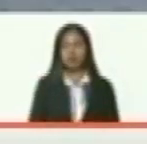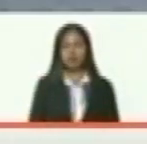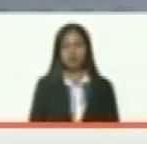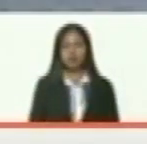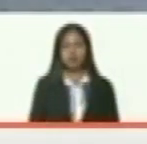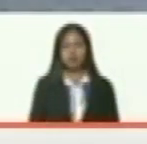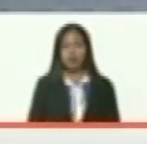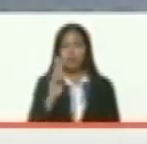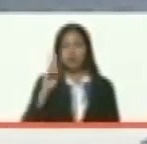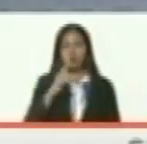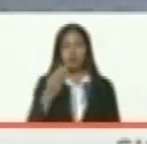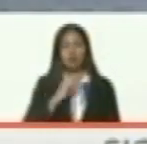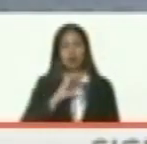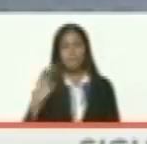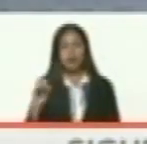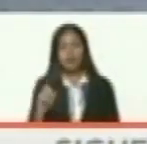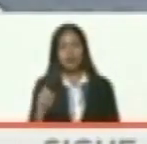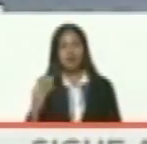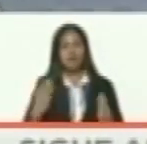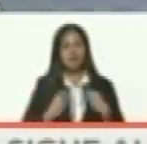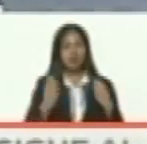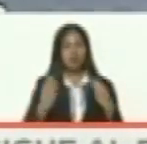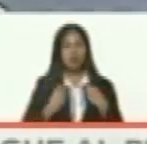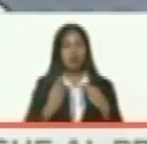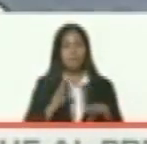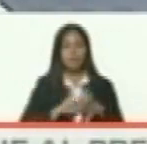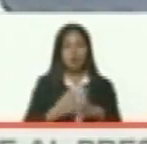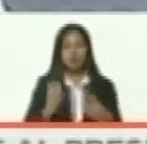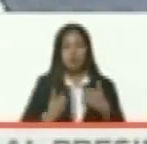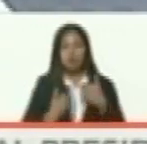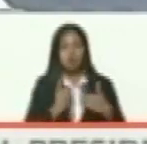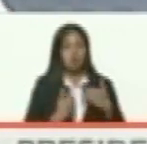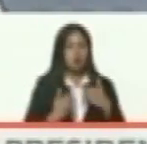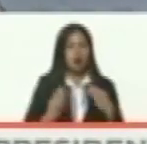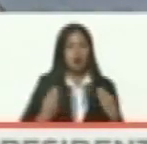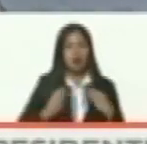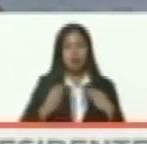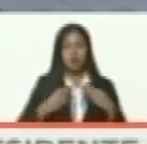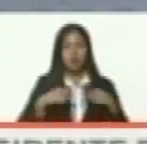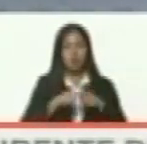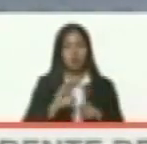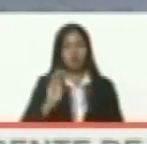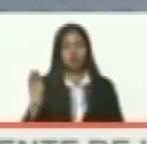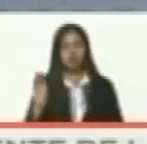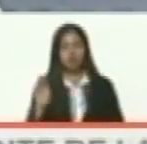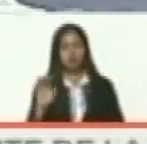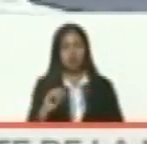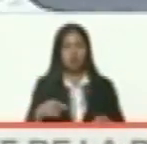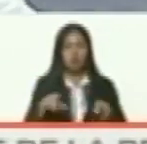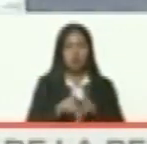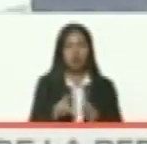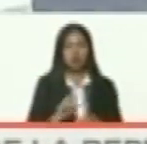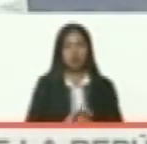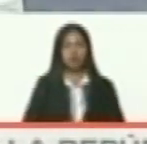Venezuela es una patria viva que se preocupa por la vida de sus ciudadanos y sus